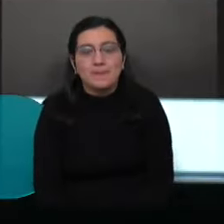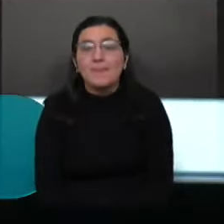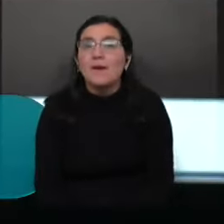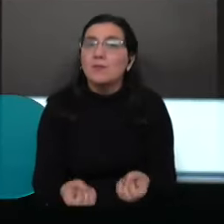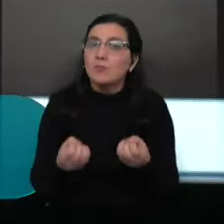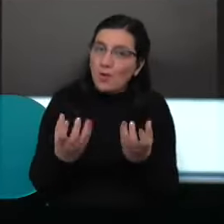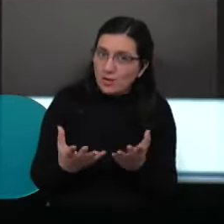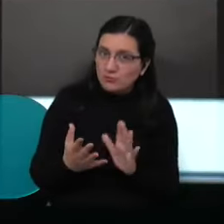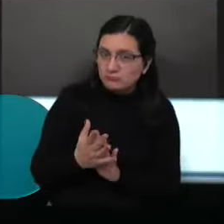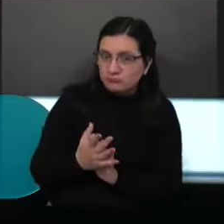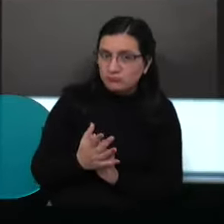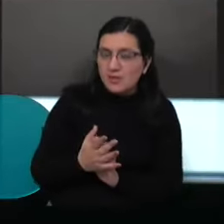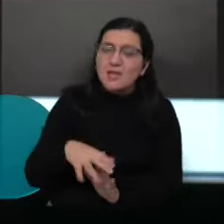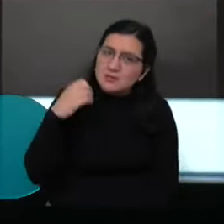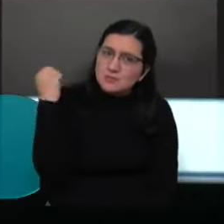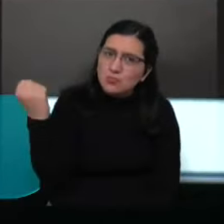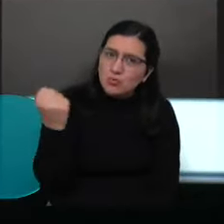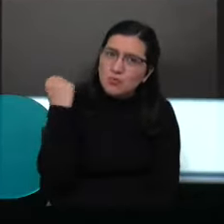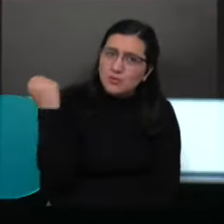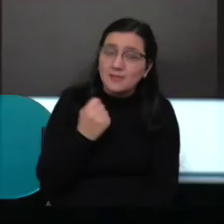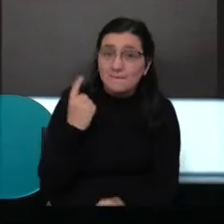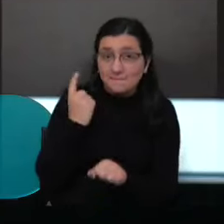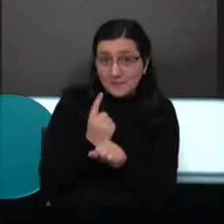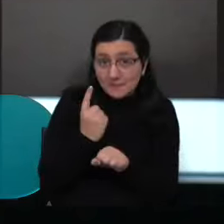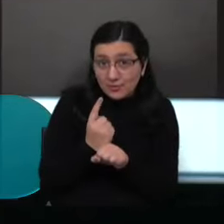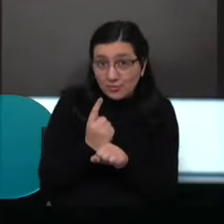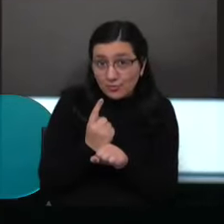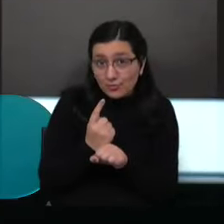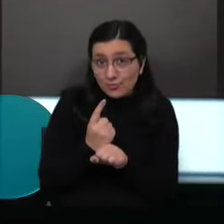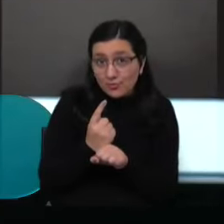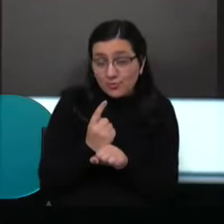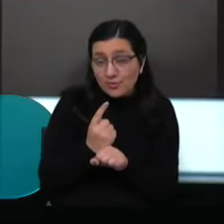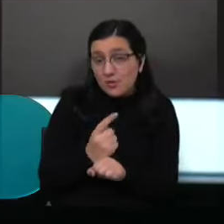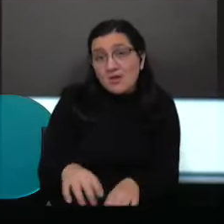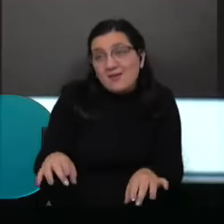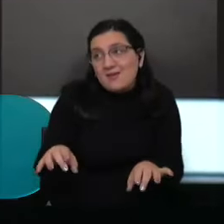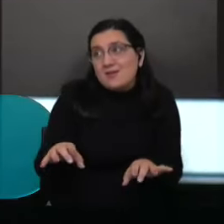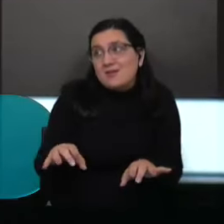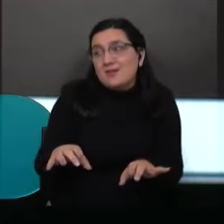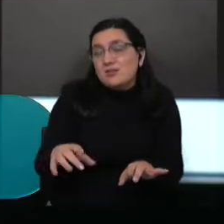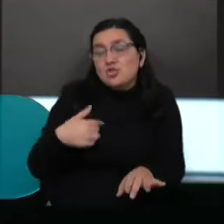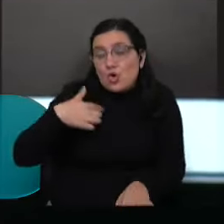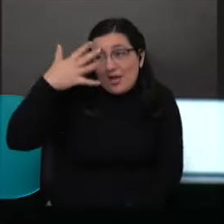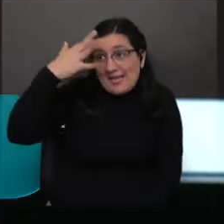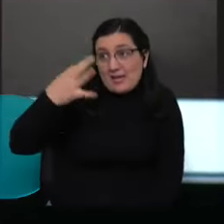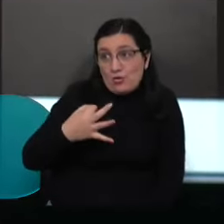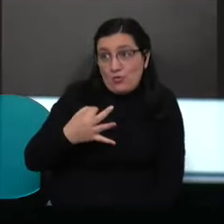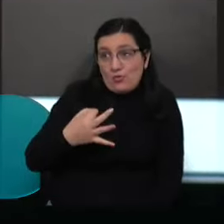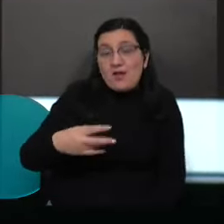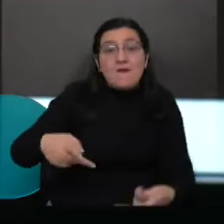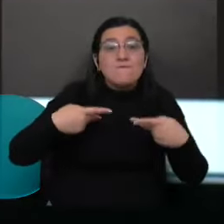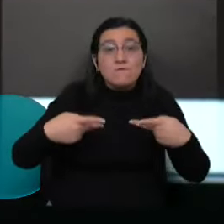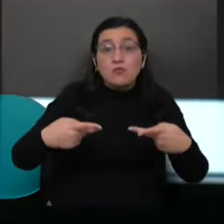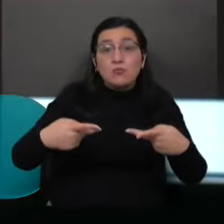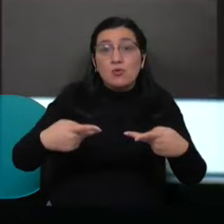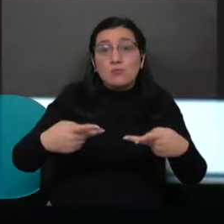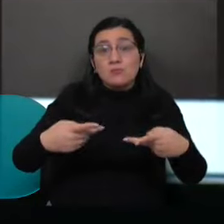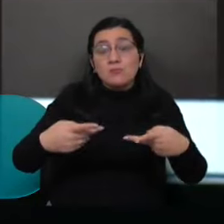es sumamente importante primero eh naturalmente creo que el el el fútbol es un